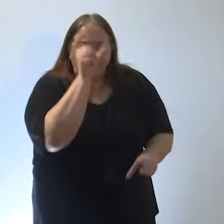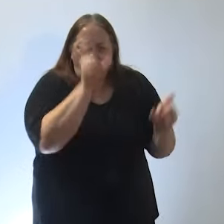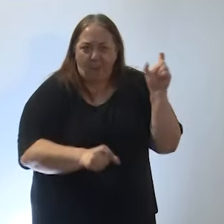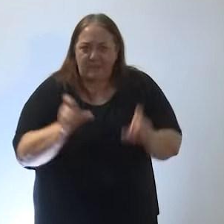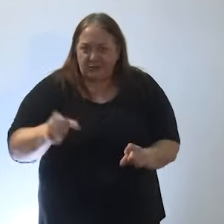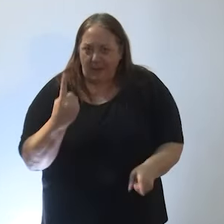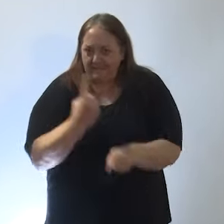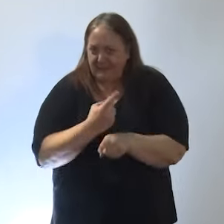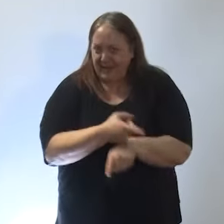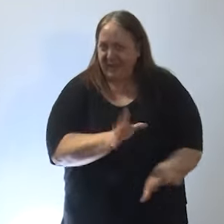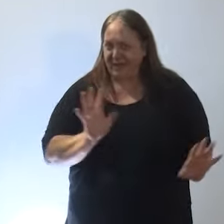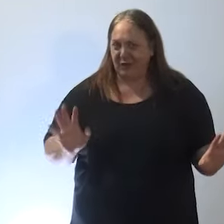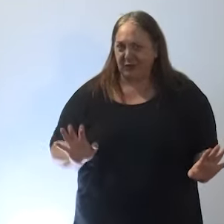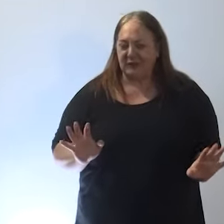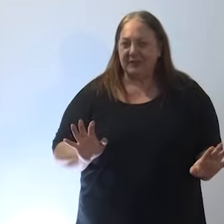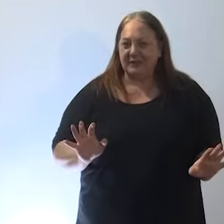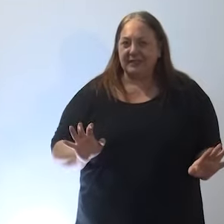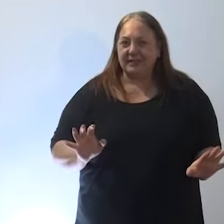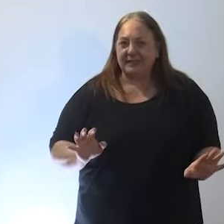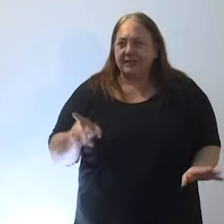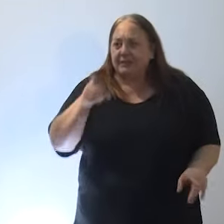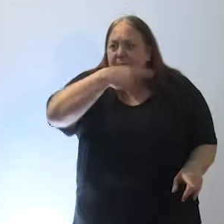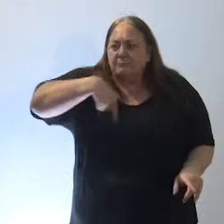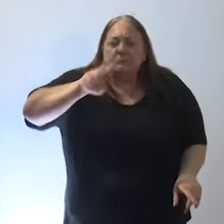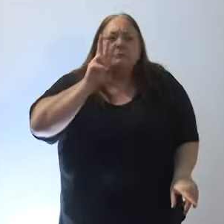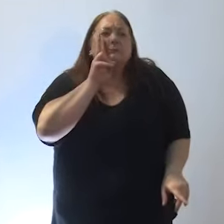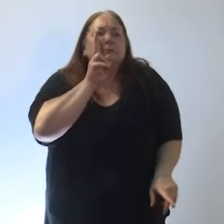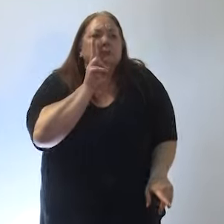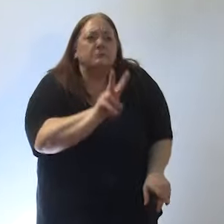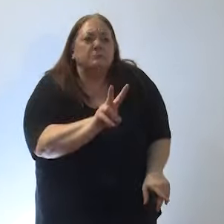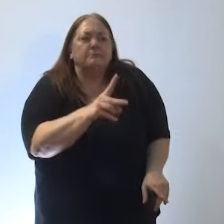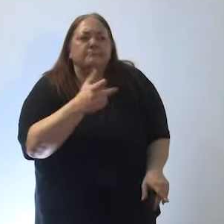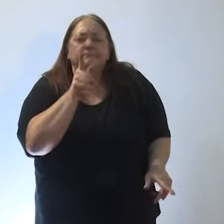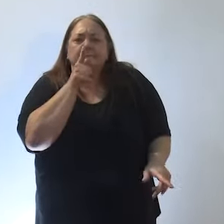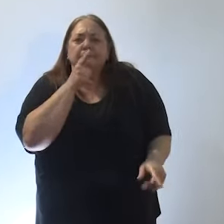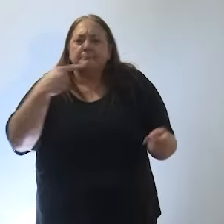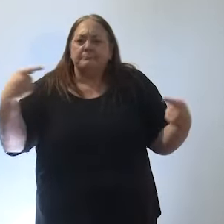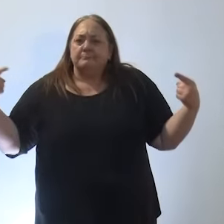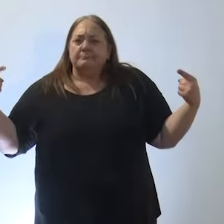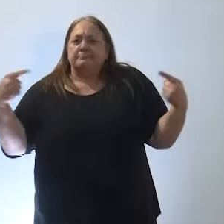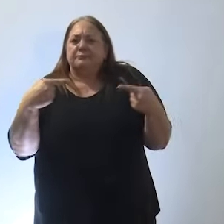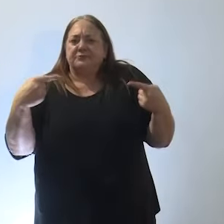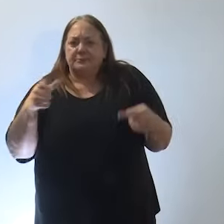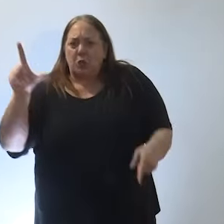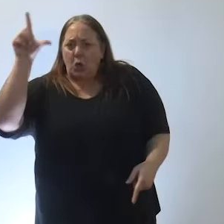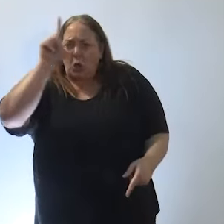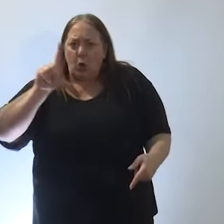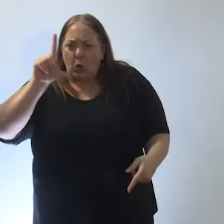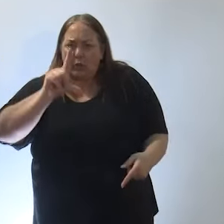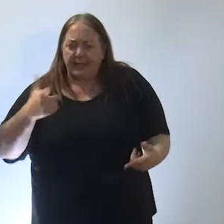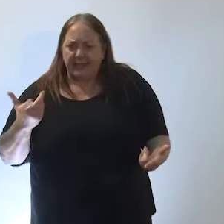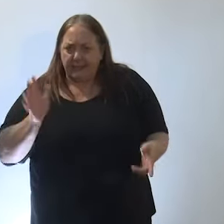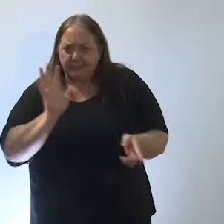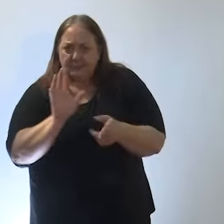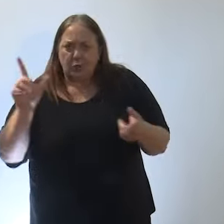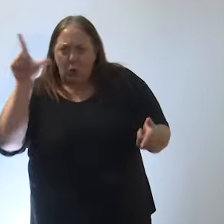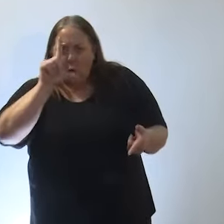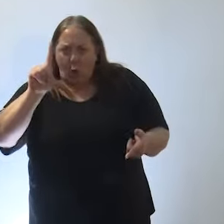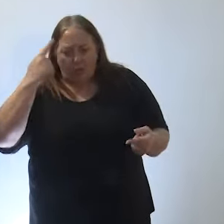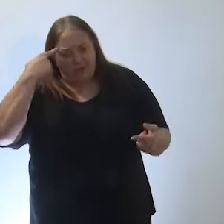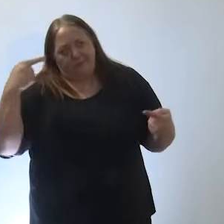no sea uno ve una una una contradicción lógica Pero bueno los sentidos comunes no tienen por ser lógico de